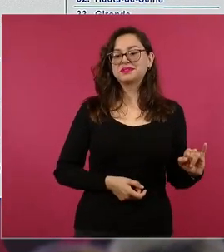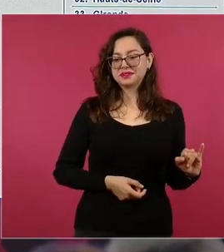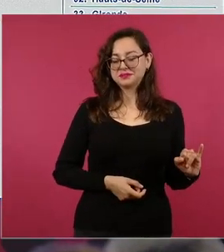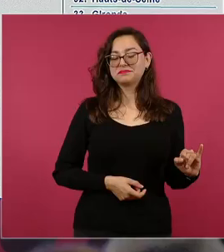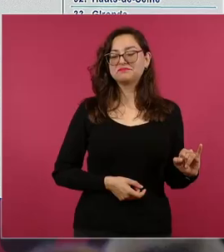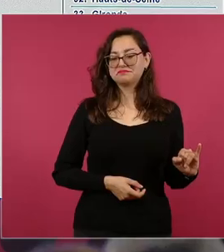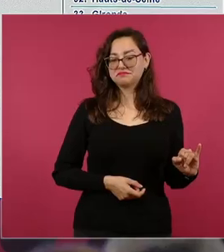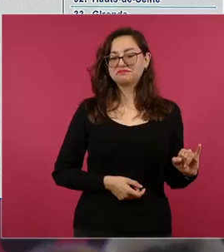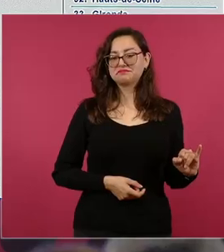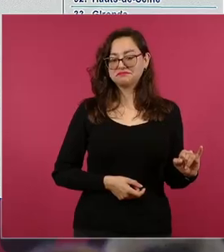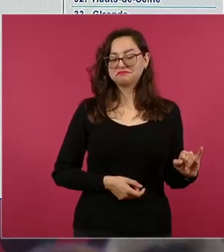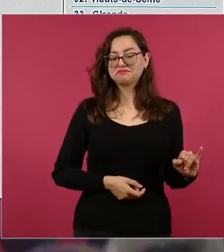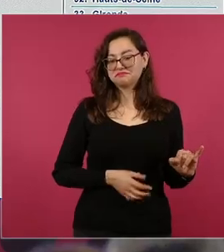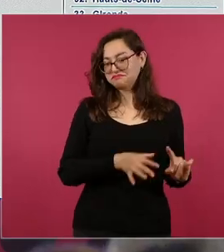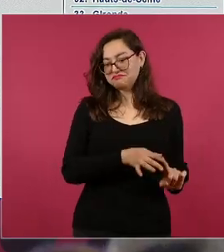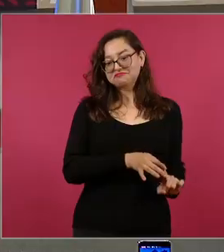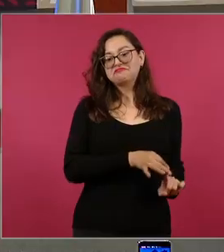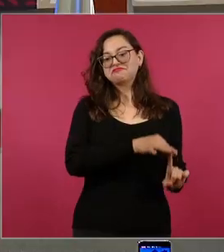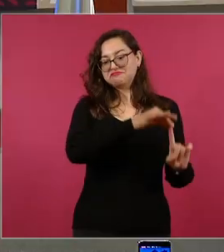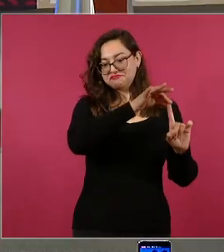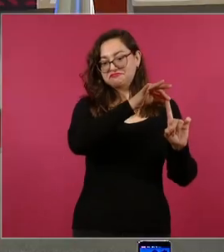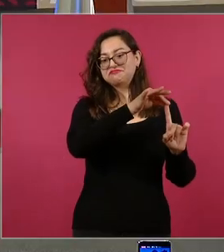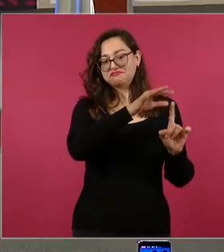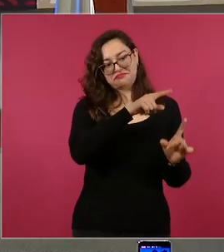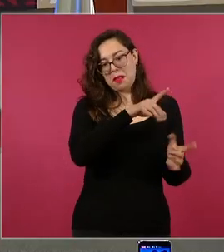de la izquierda.